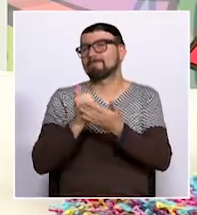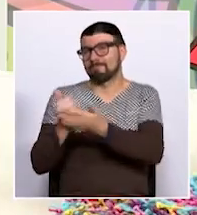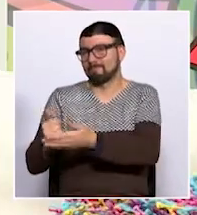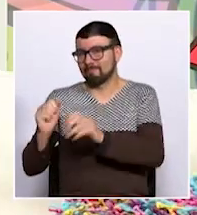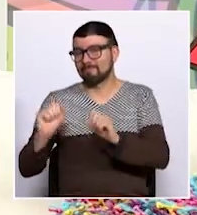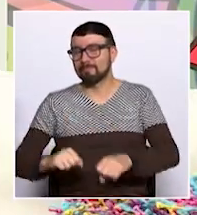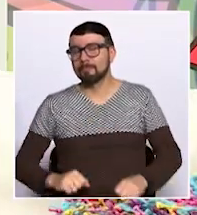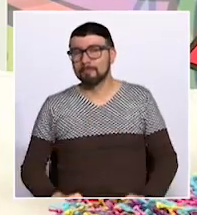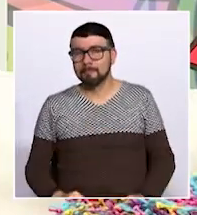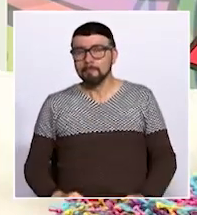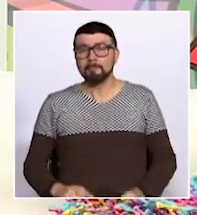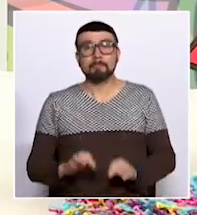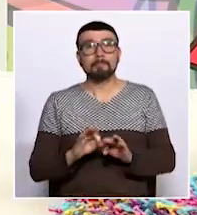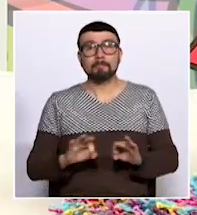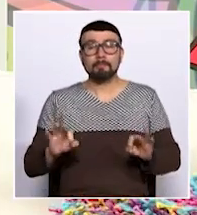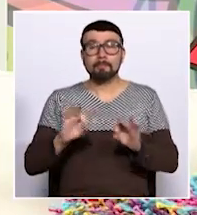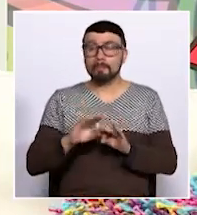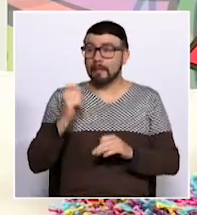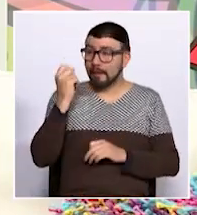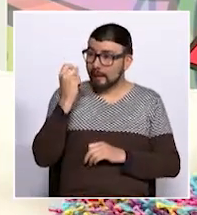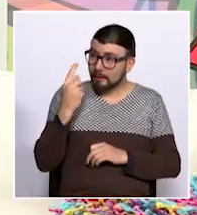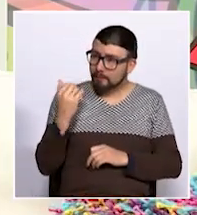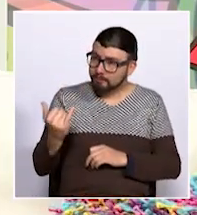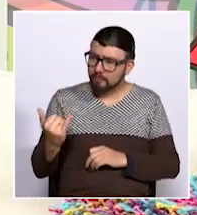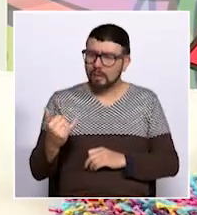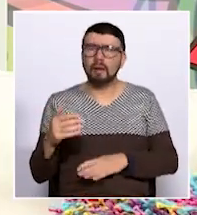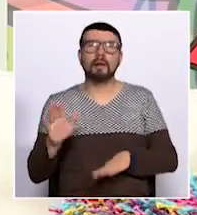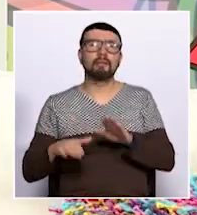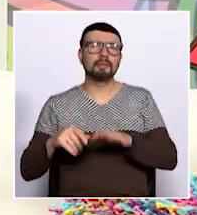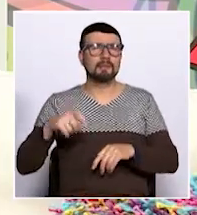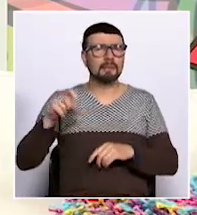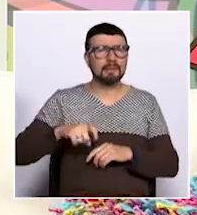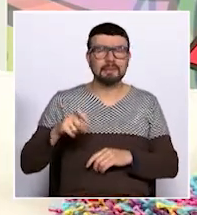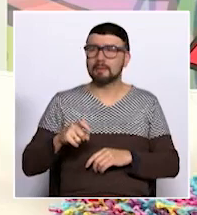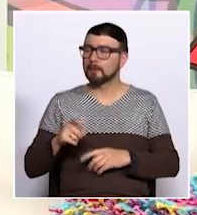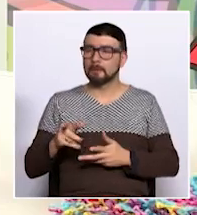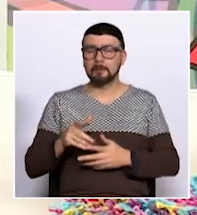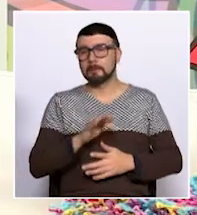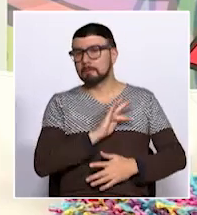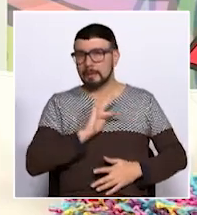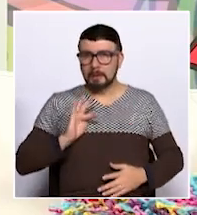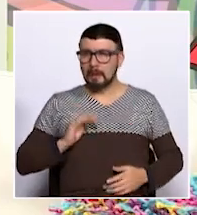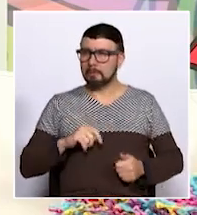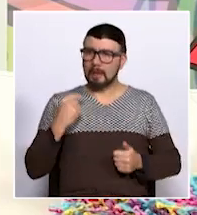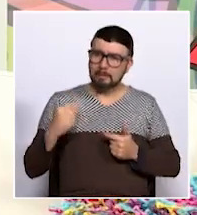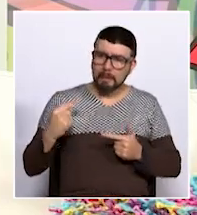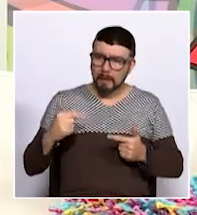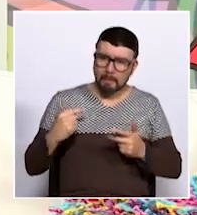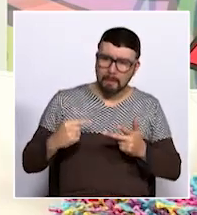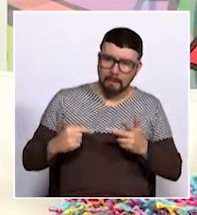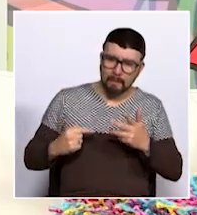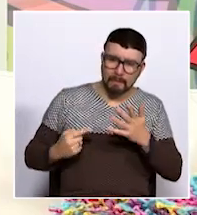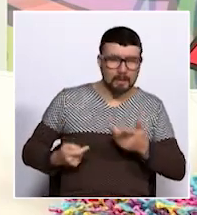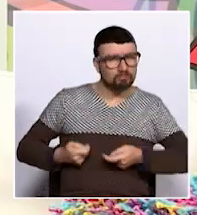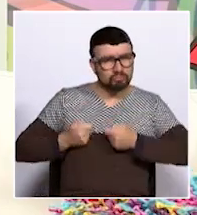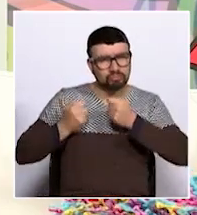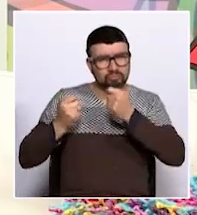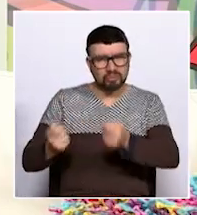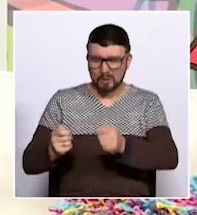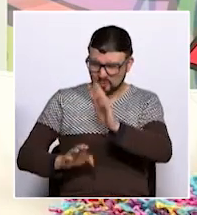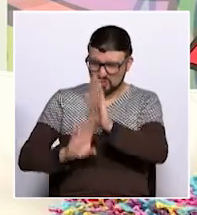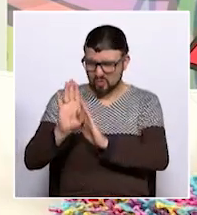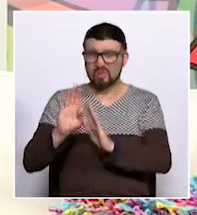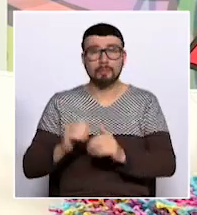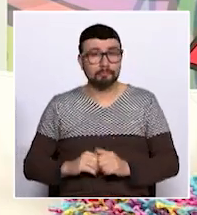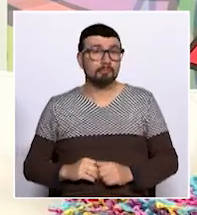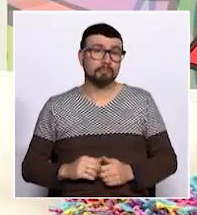entender que a veces se necesitan de múltiples terapias para poder realizar un buen tratamiento. Que muchas veces,